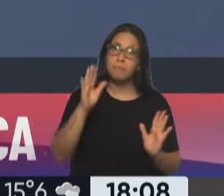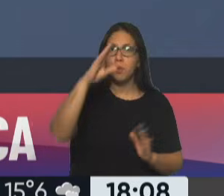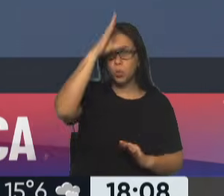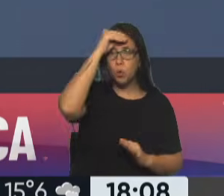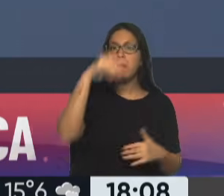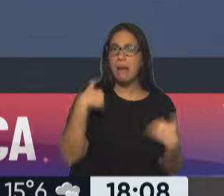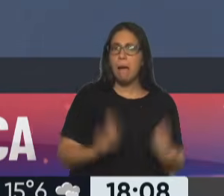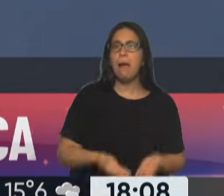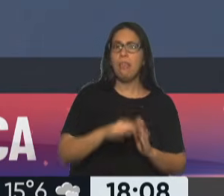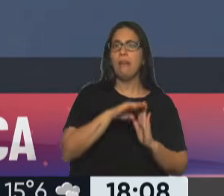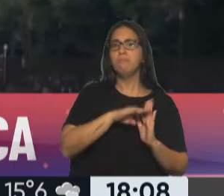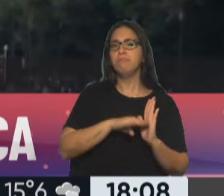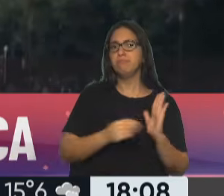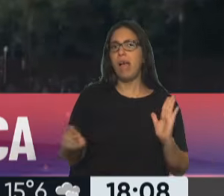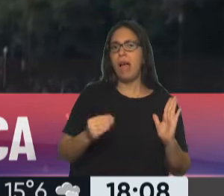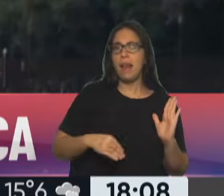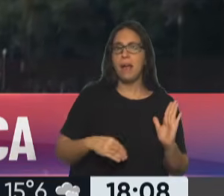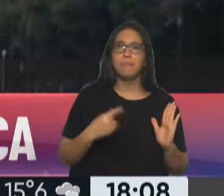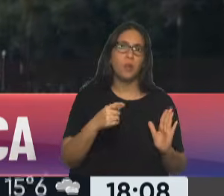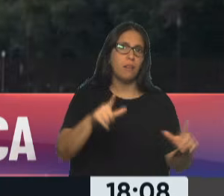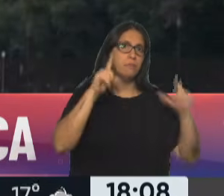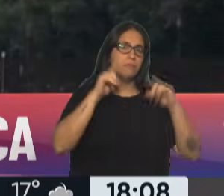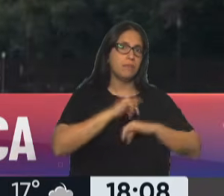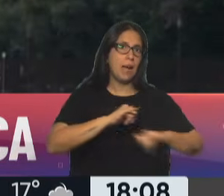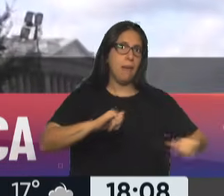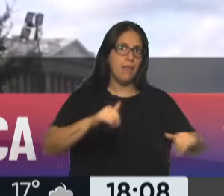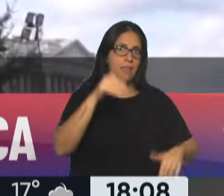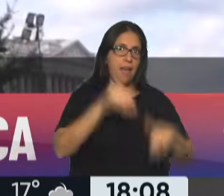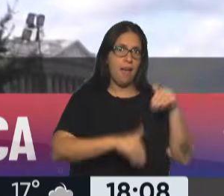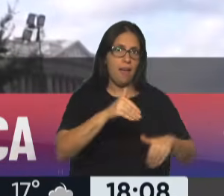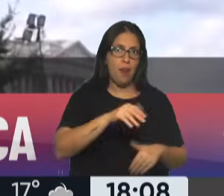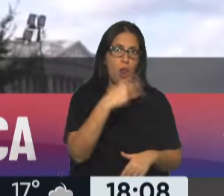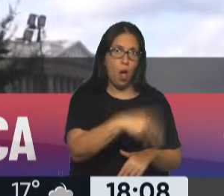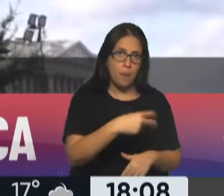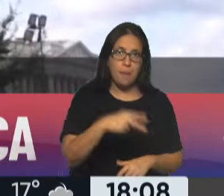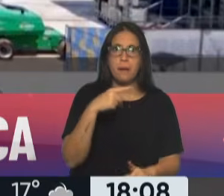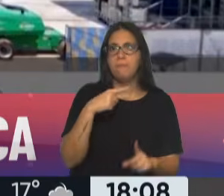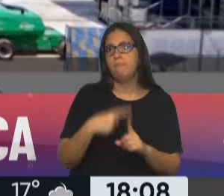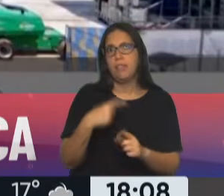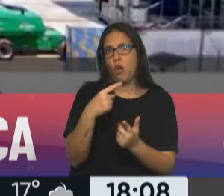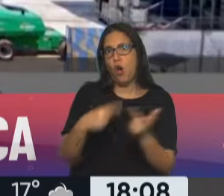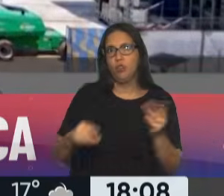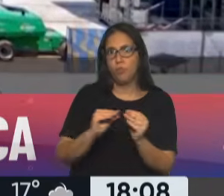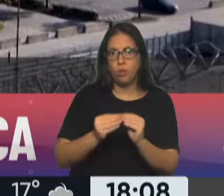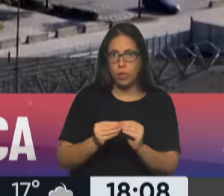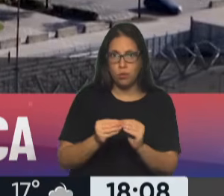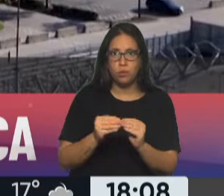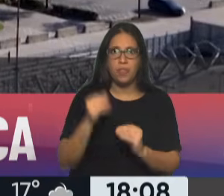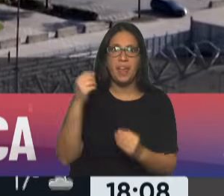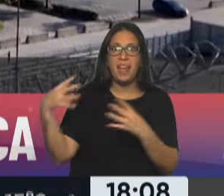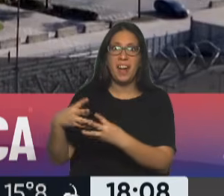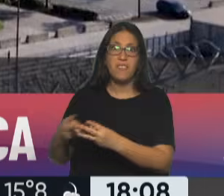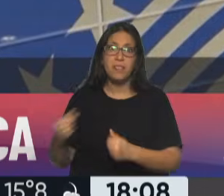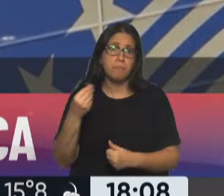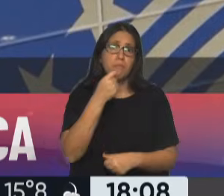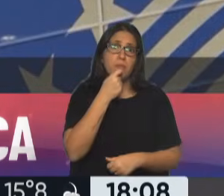a acelerar. Además de la campaña electoral para noviembre, tiene otros motivos para dar por terminada la guerra. El desarrollo de la Copa Mundial